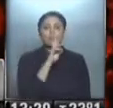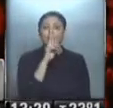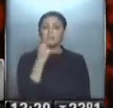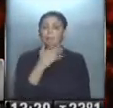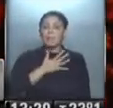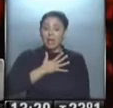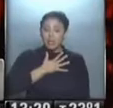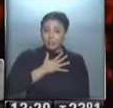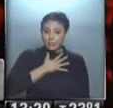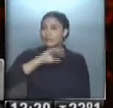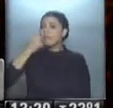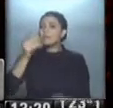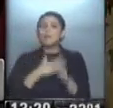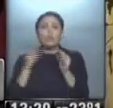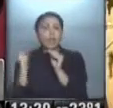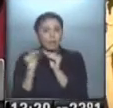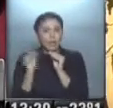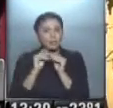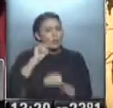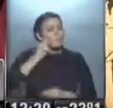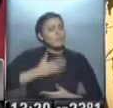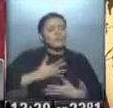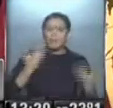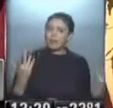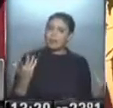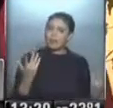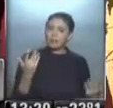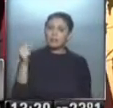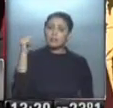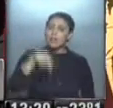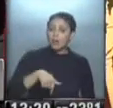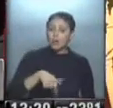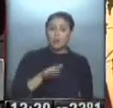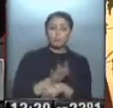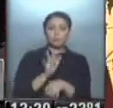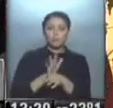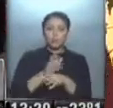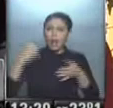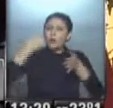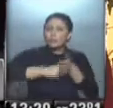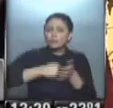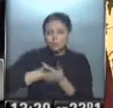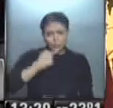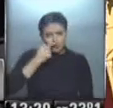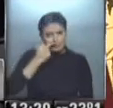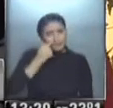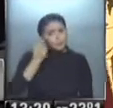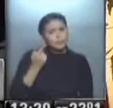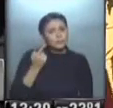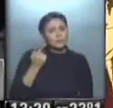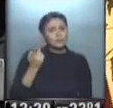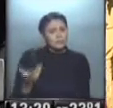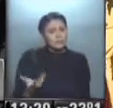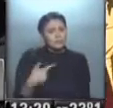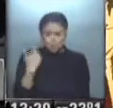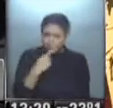para mis compañeros es un placer, porque estamos levantando una bandera que nos interesa que huele,